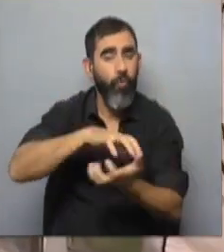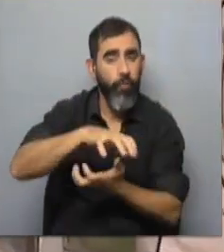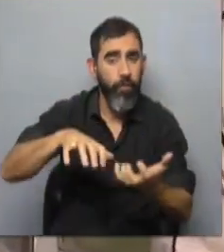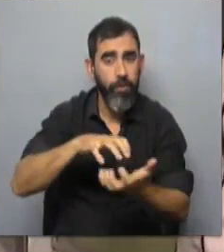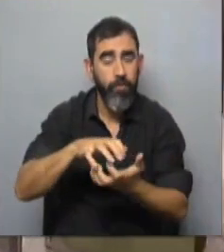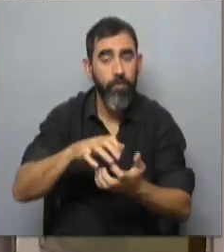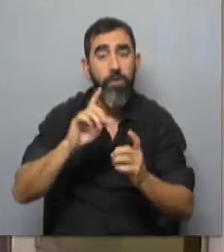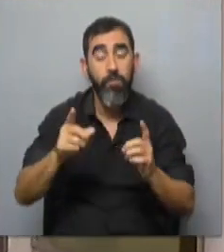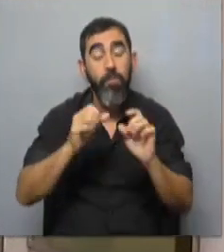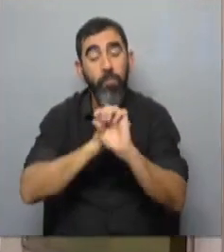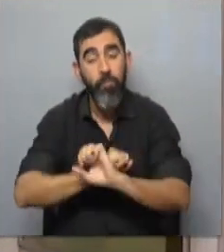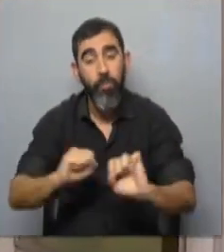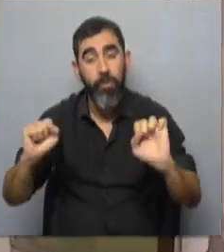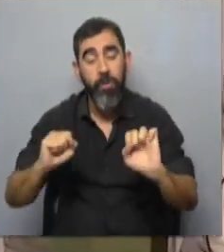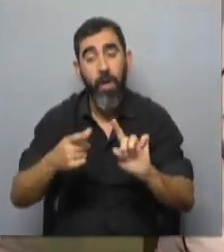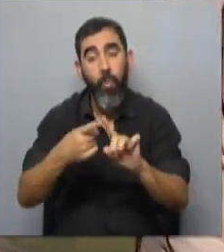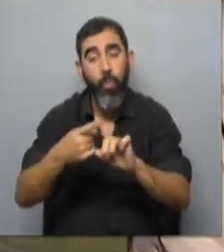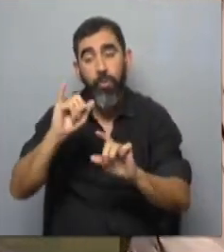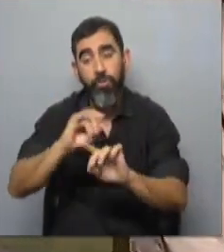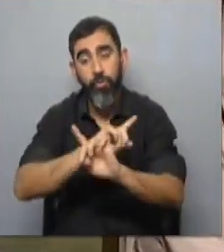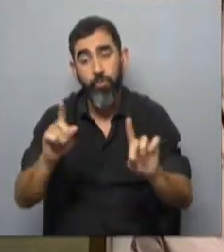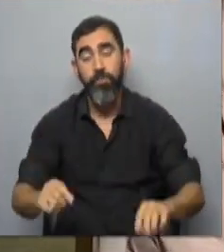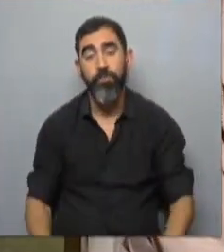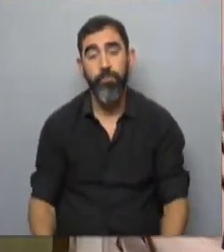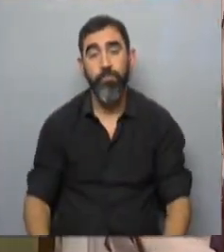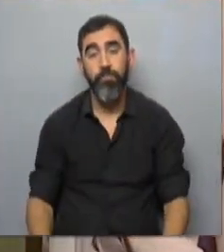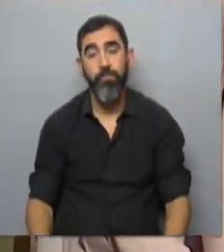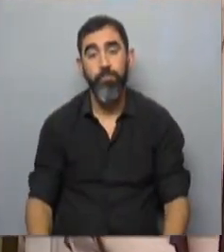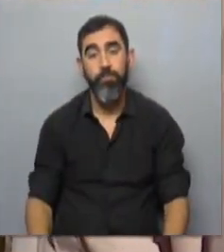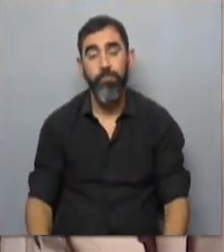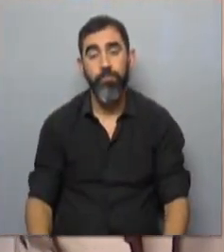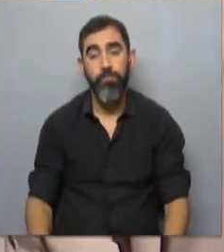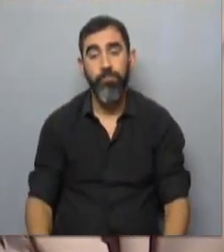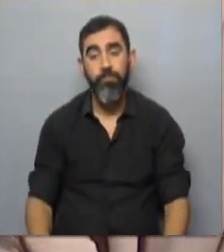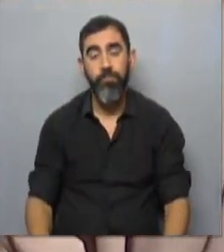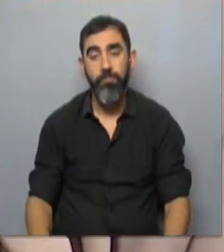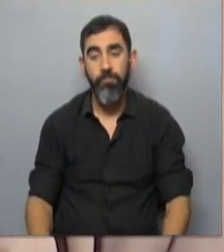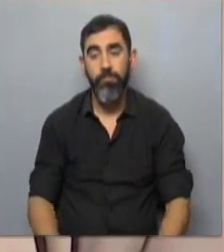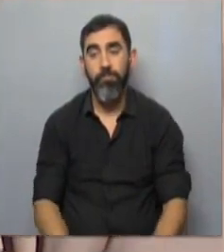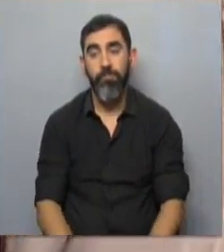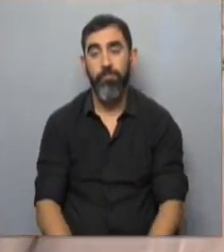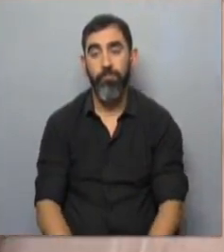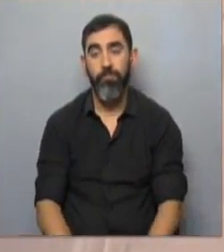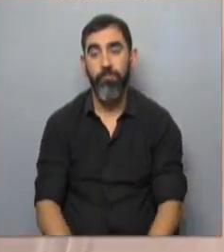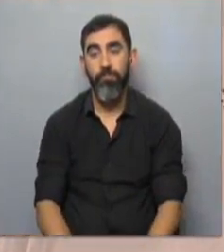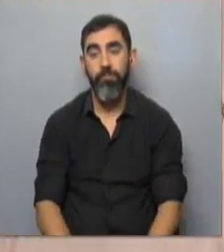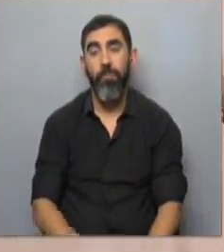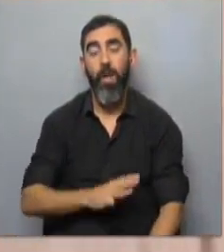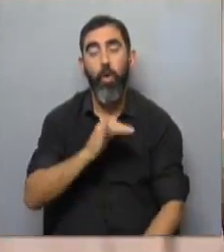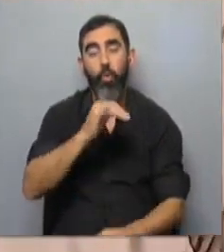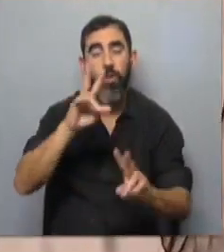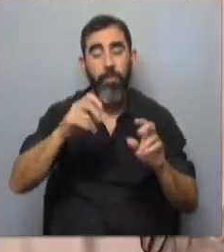y, bueno, las posibilidades de llegar a un acuerdo. Por lo pronto, hay novedades respecto a la negociación a nivel del Ministerio de Trabajo. Gracias, Luis, por